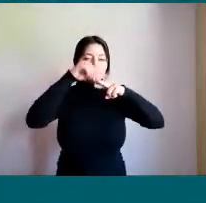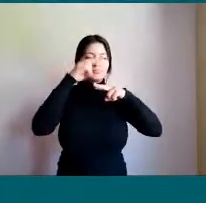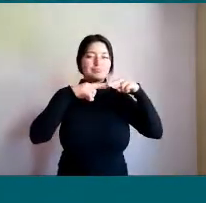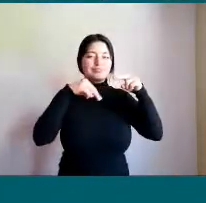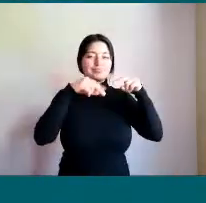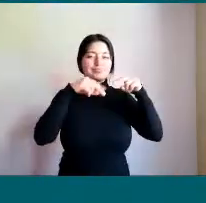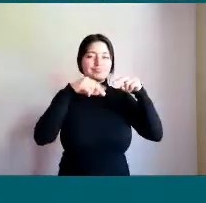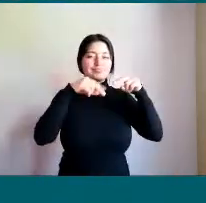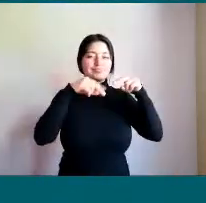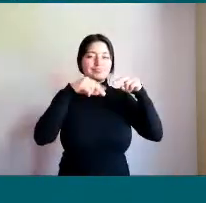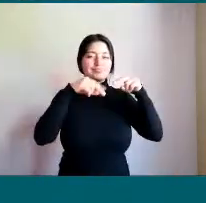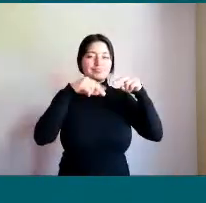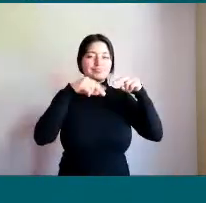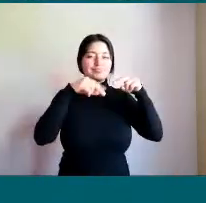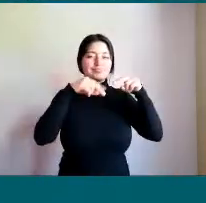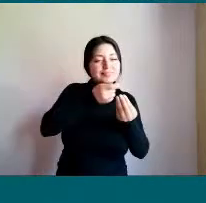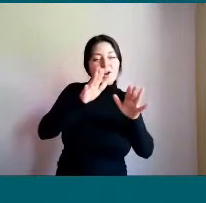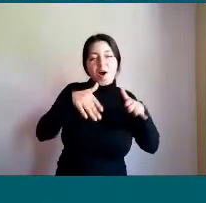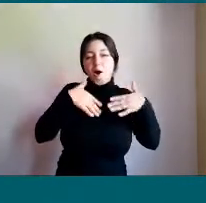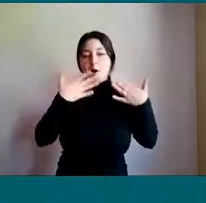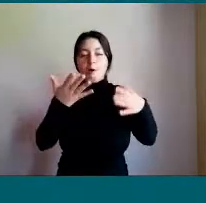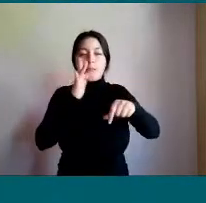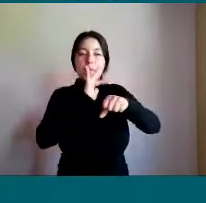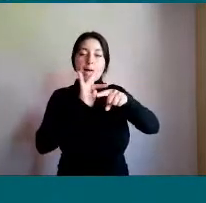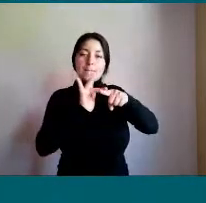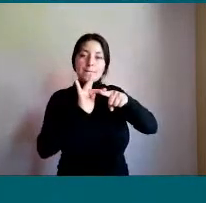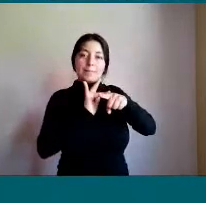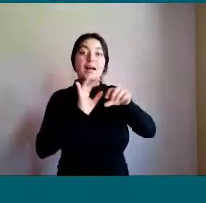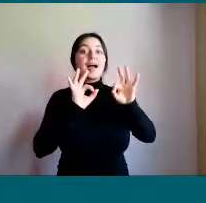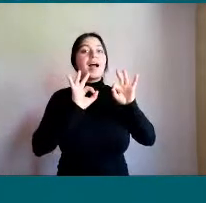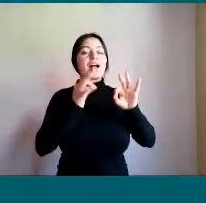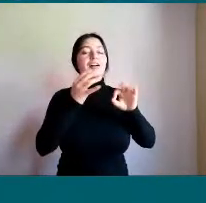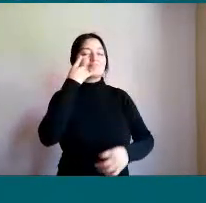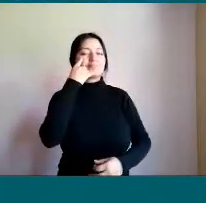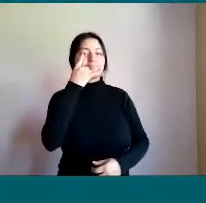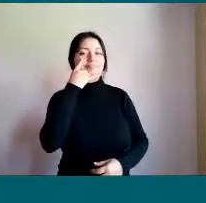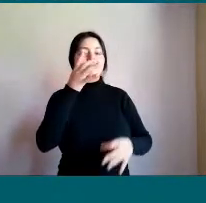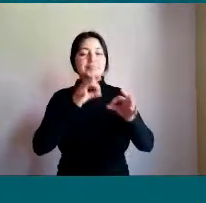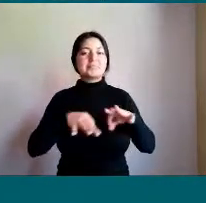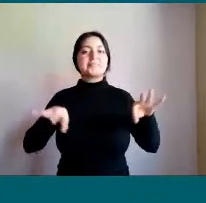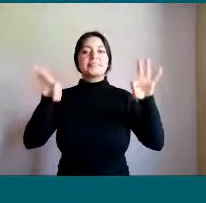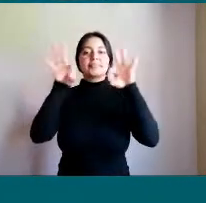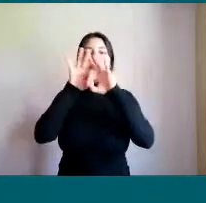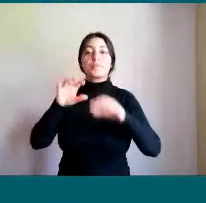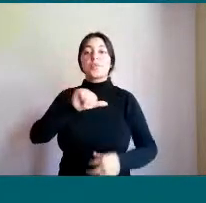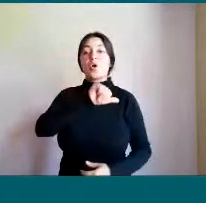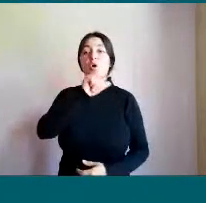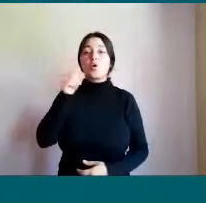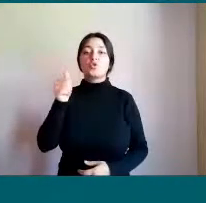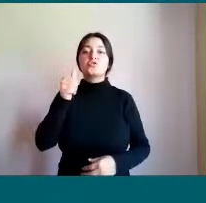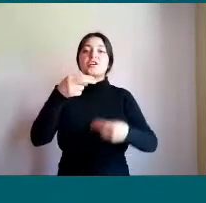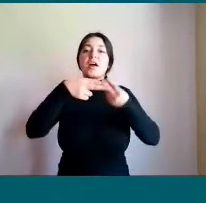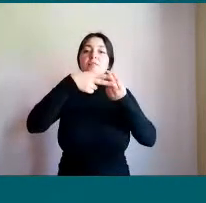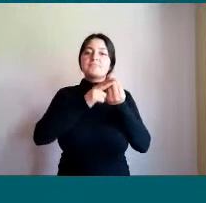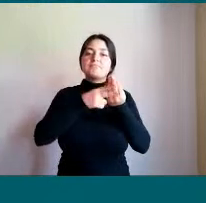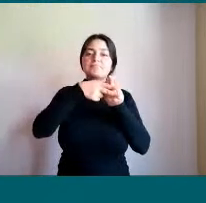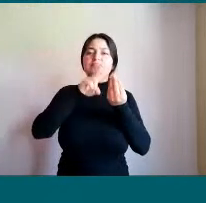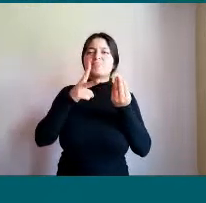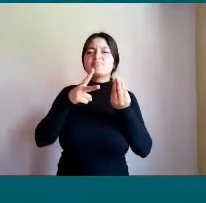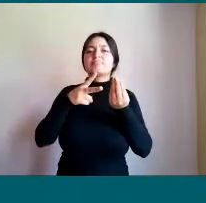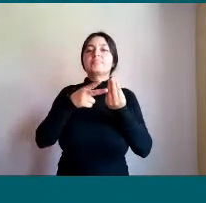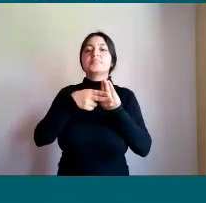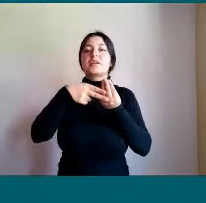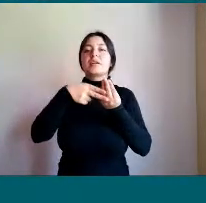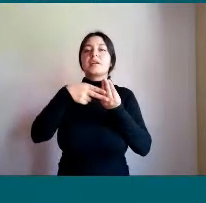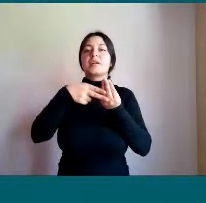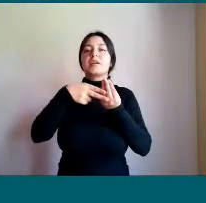de lo que quiere expresar, que creo que es muy interesante estas herramientas. Luego tengo otras para la calificativa o lo sumativo, que